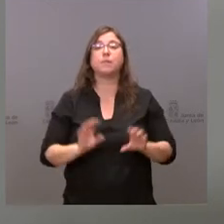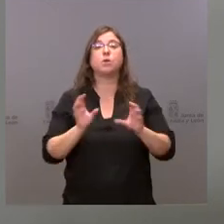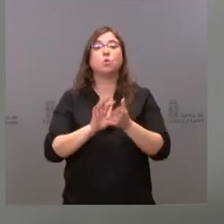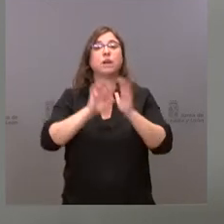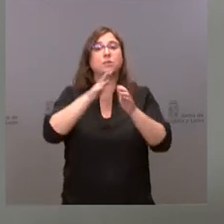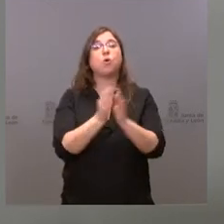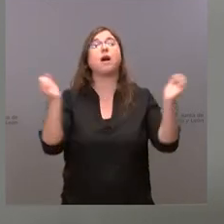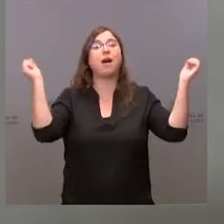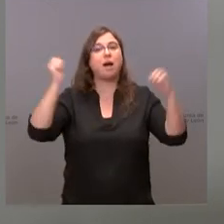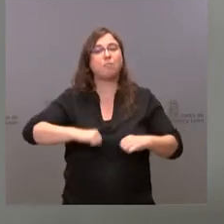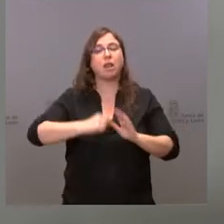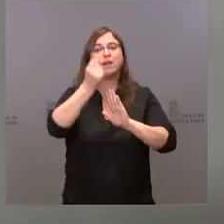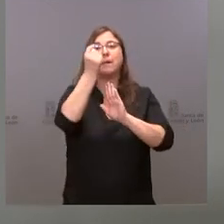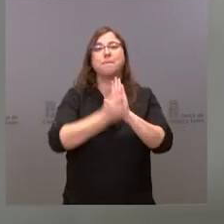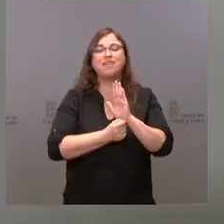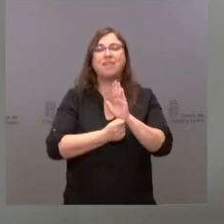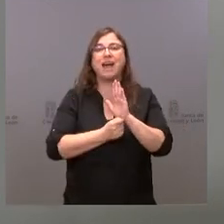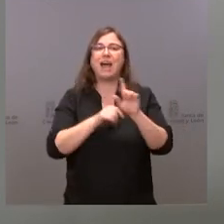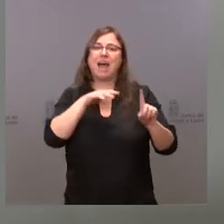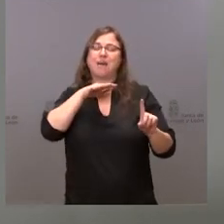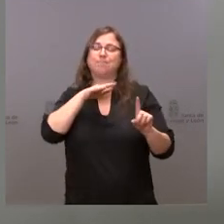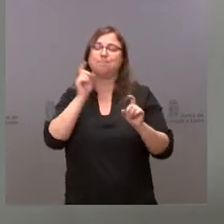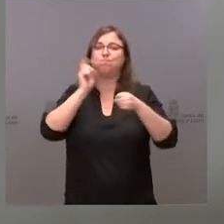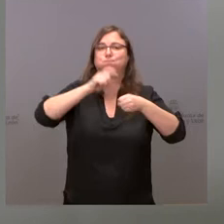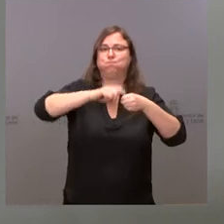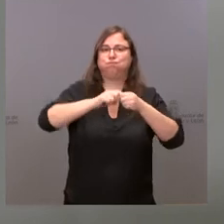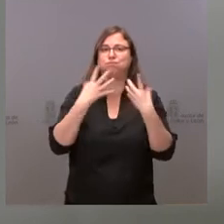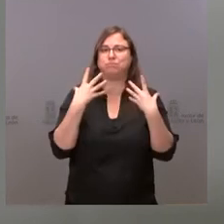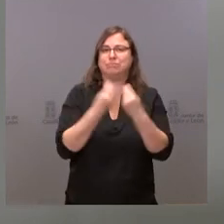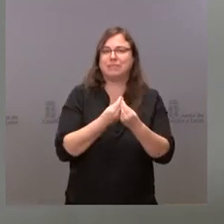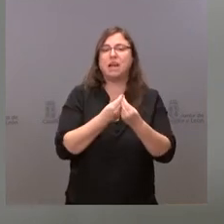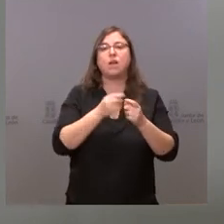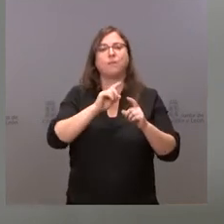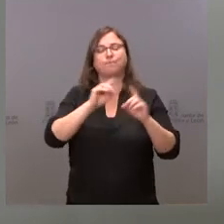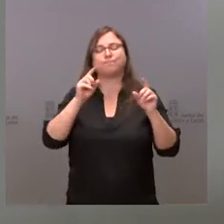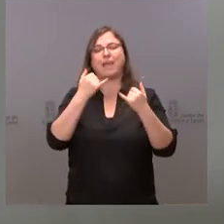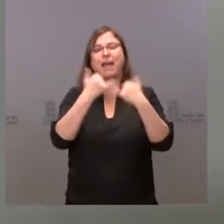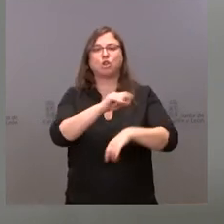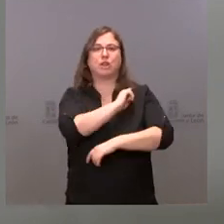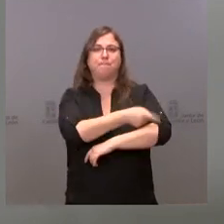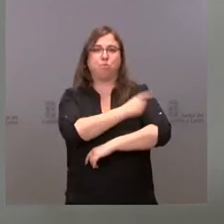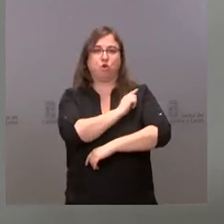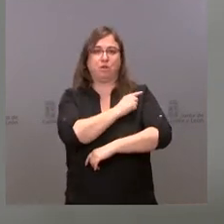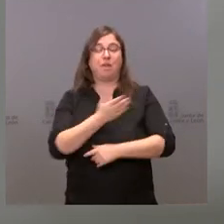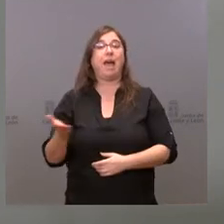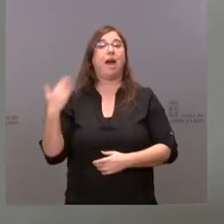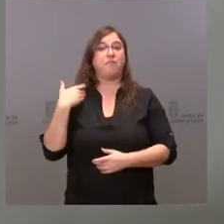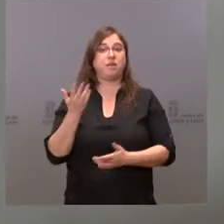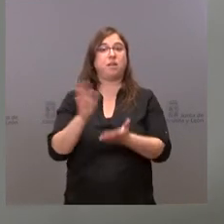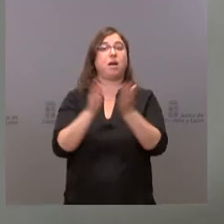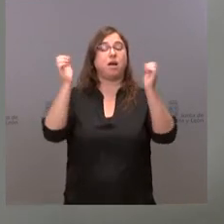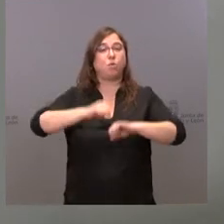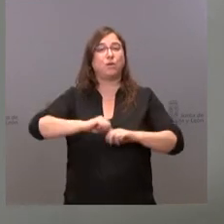en los eventos deportivos acordadas ayer en el consejo interterritorial del sistema nacional de salud